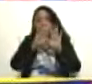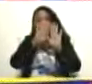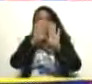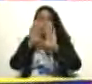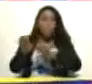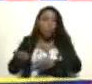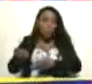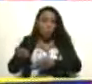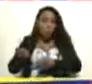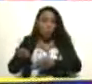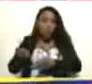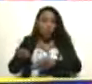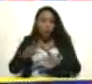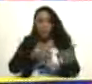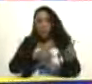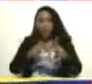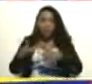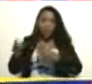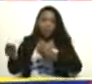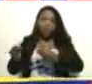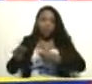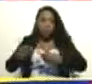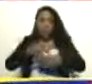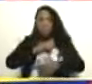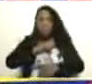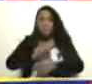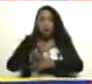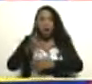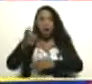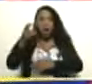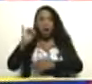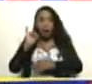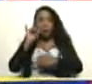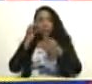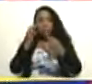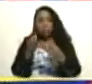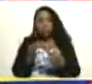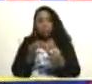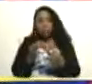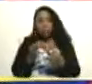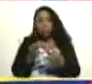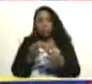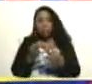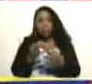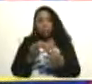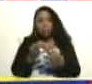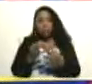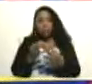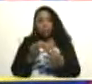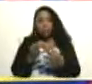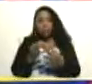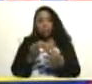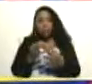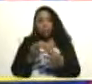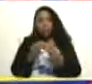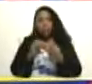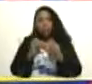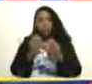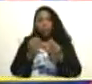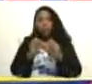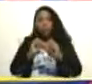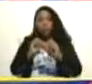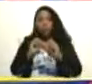abrumadora nos dio un mandato que tengan la plena seguridad de que será oportuna y